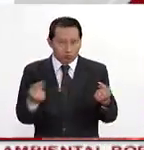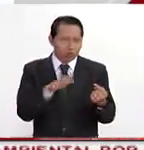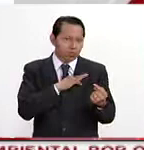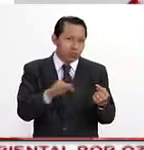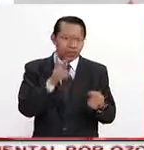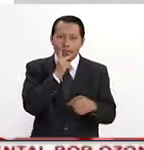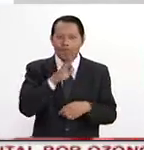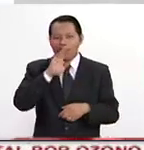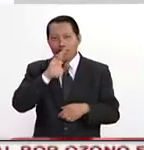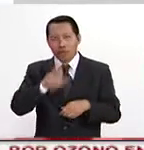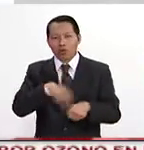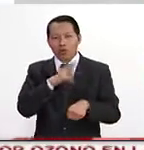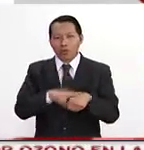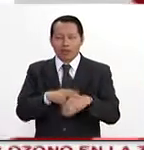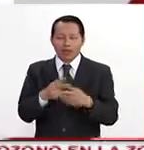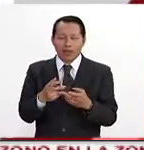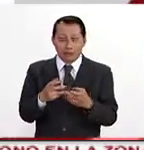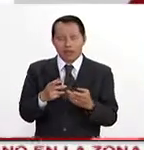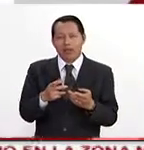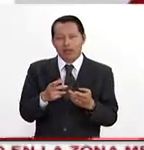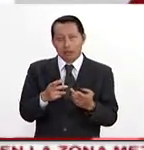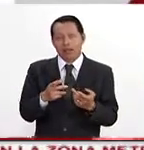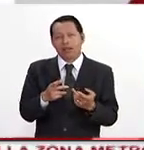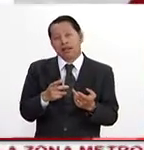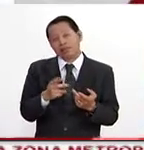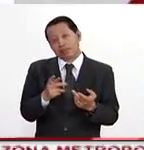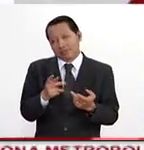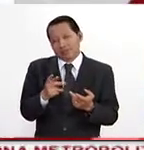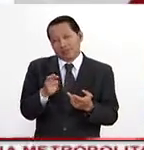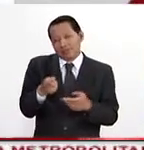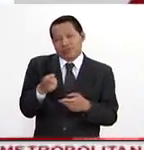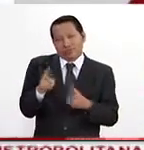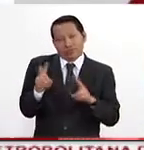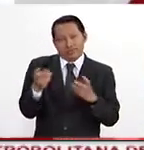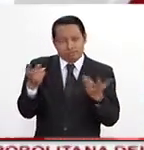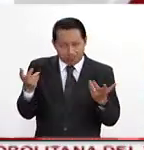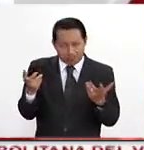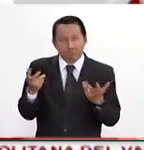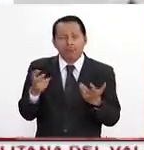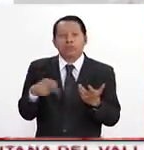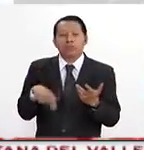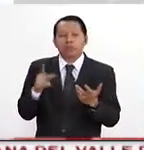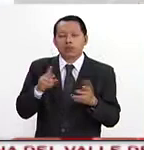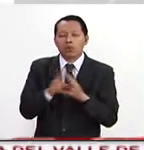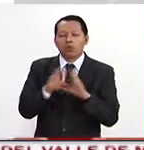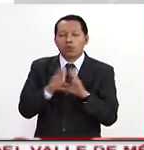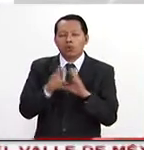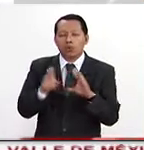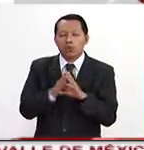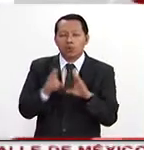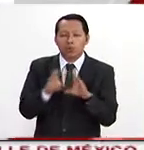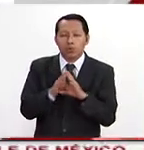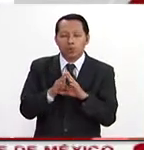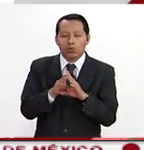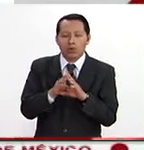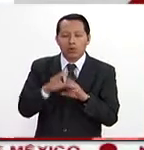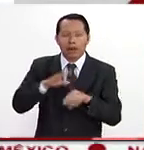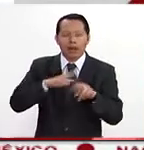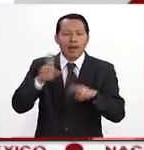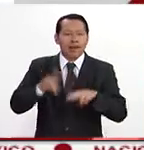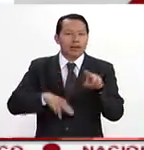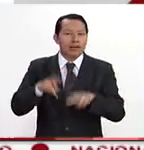padres normales o lo que sea que eso signifique pero es decir como el nivel